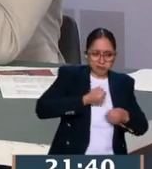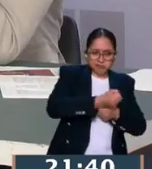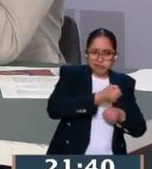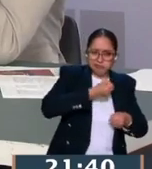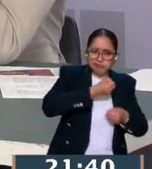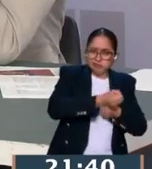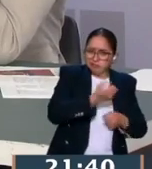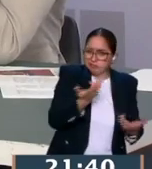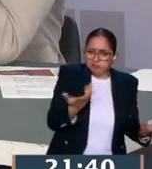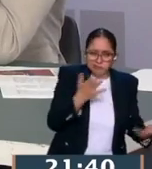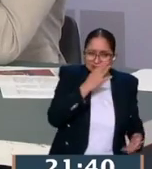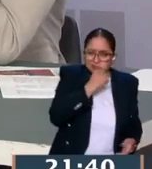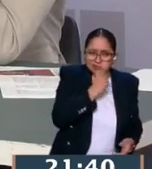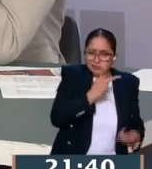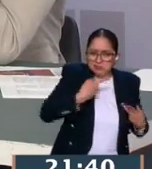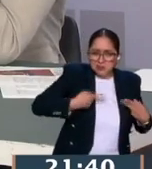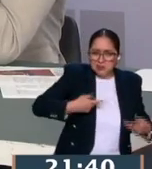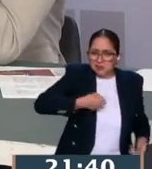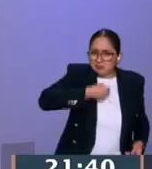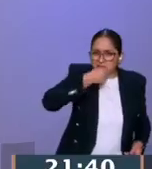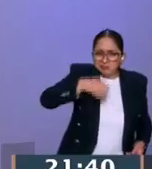edad. Sí,